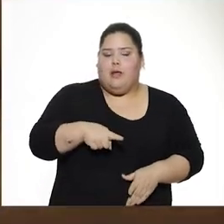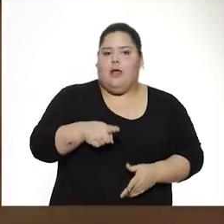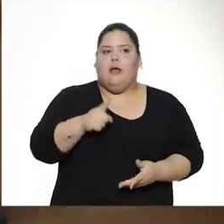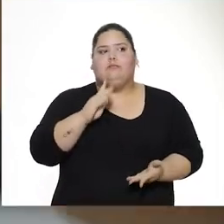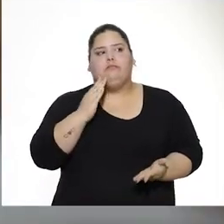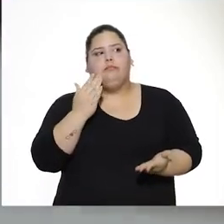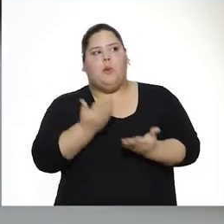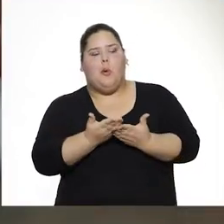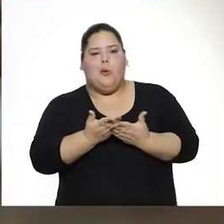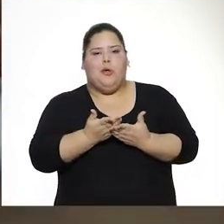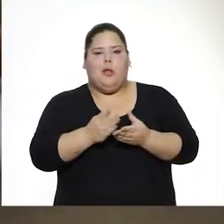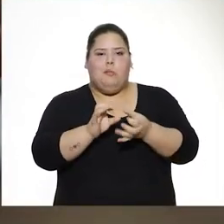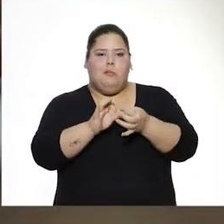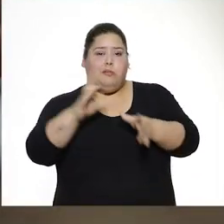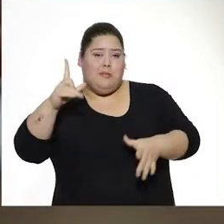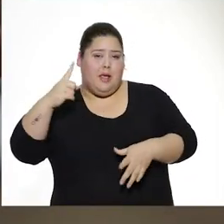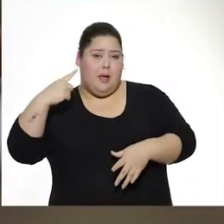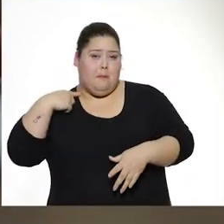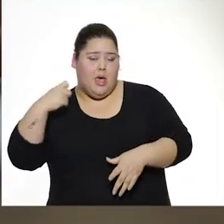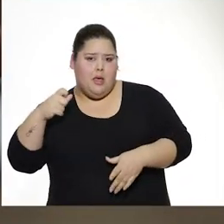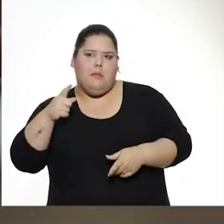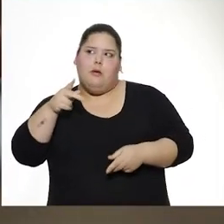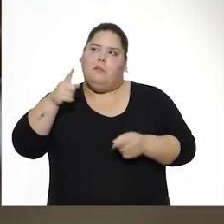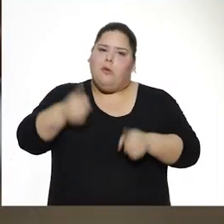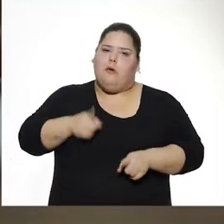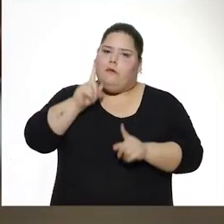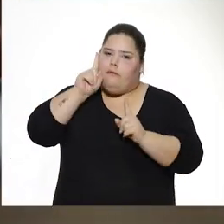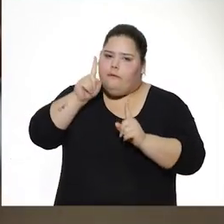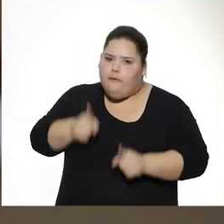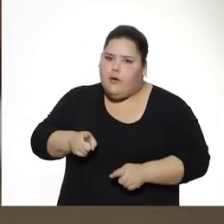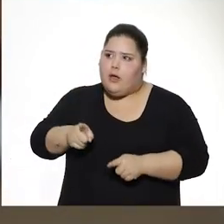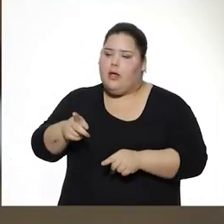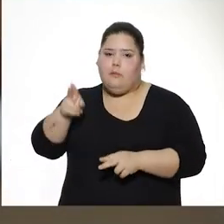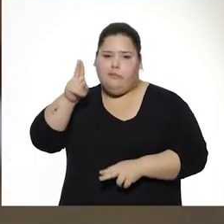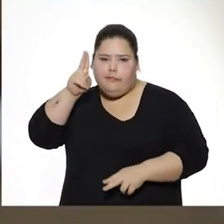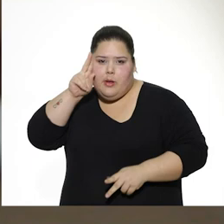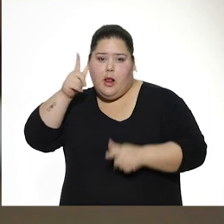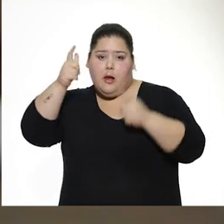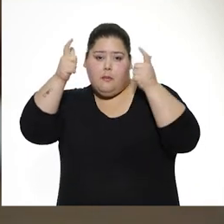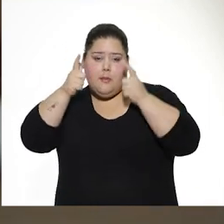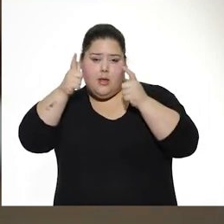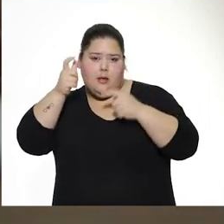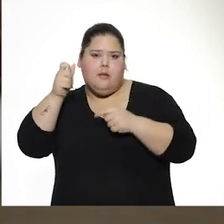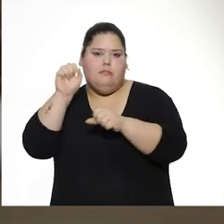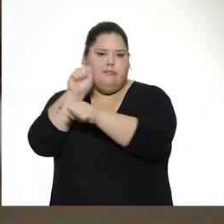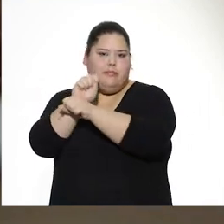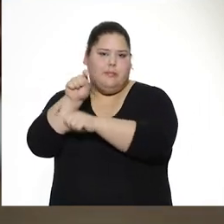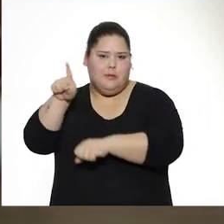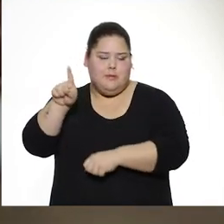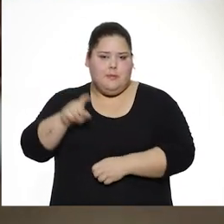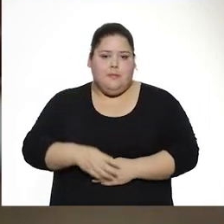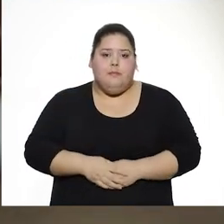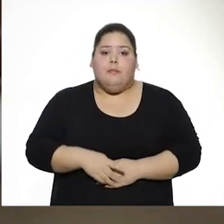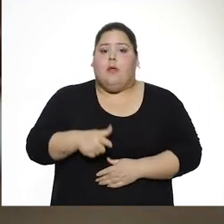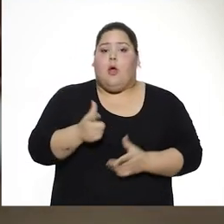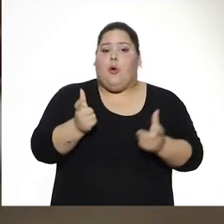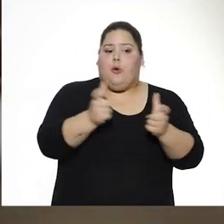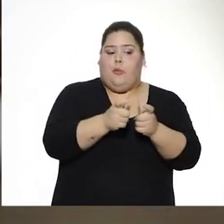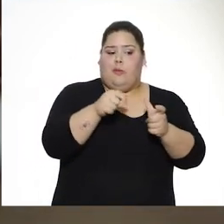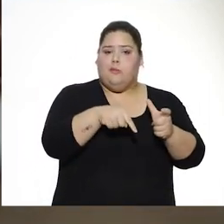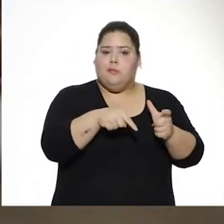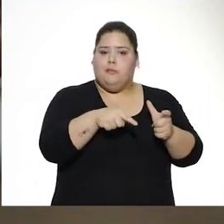el dominio español, todavía seguía siendo fiel al rey Fernando VII, que se encontraba preso. La junta